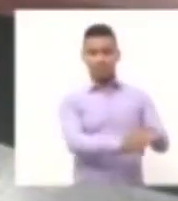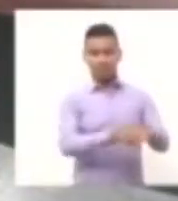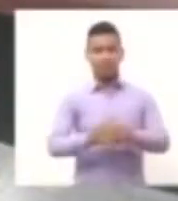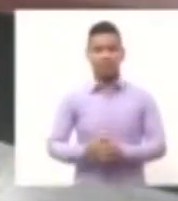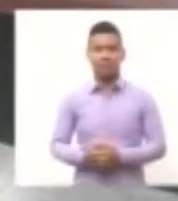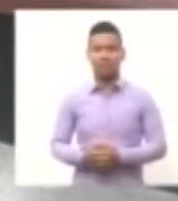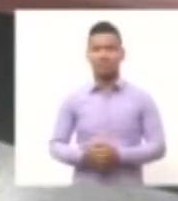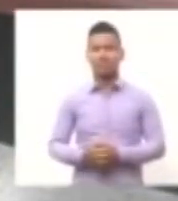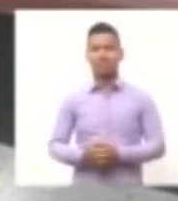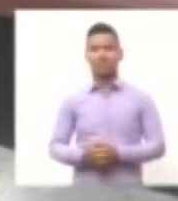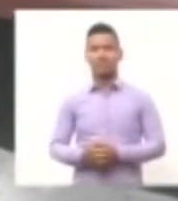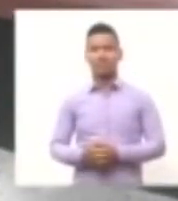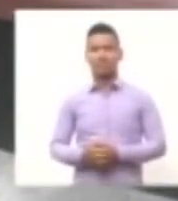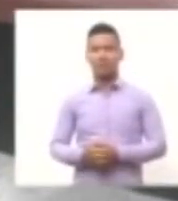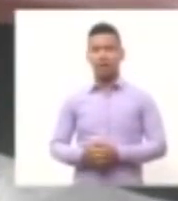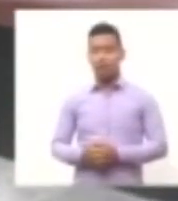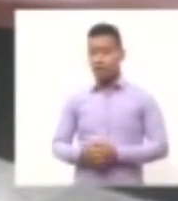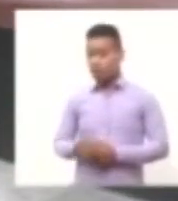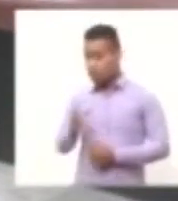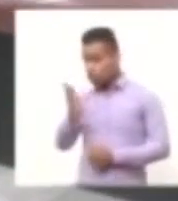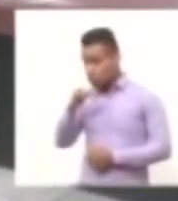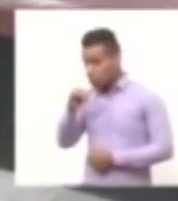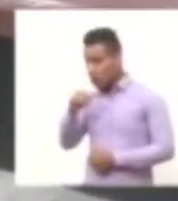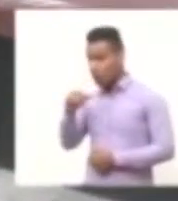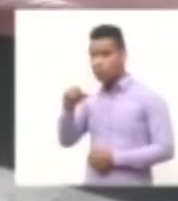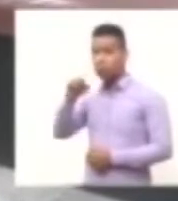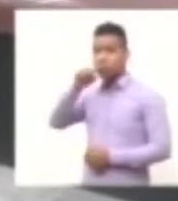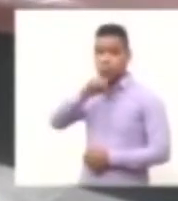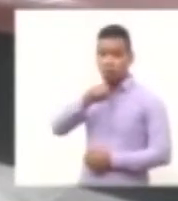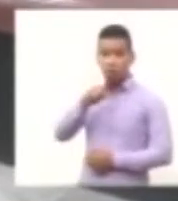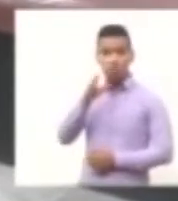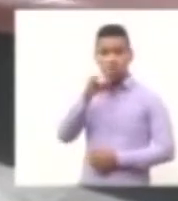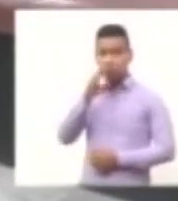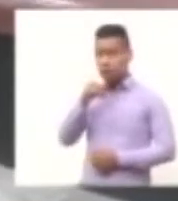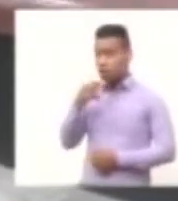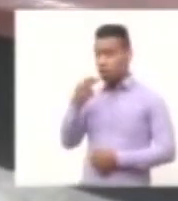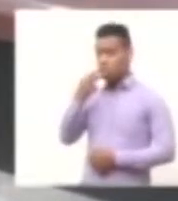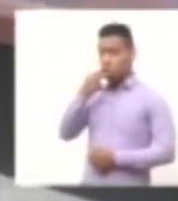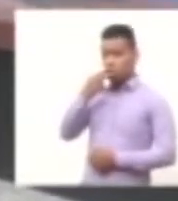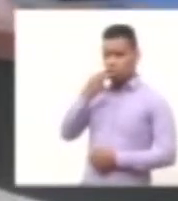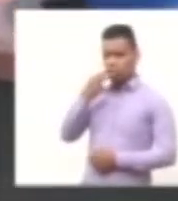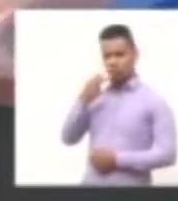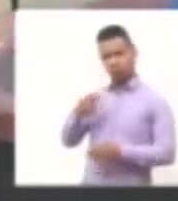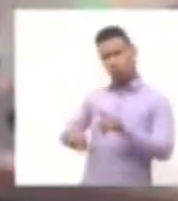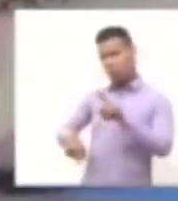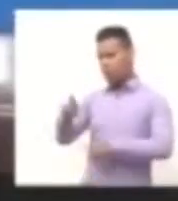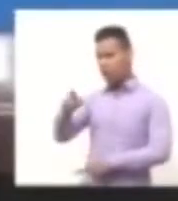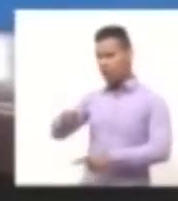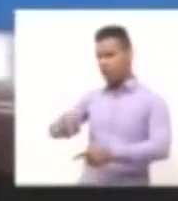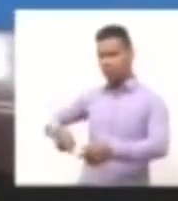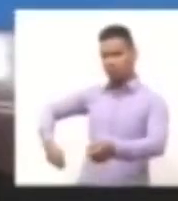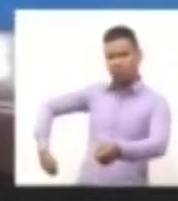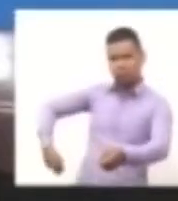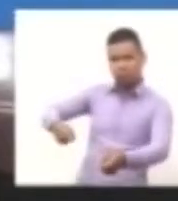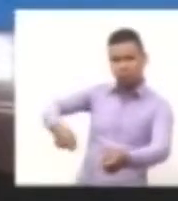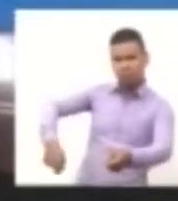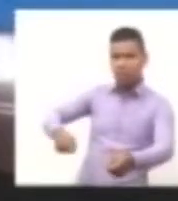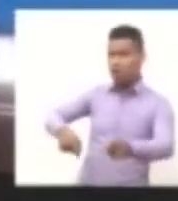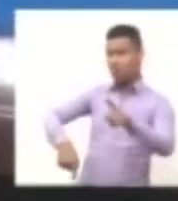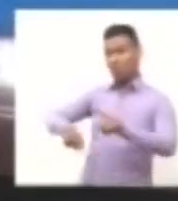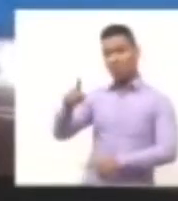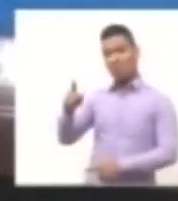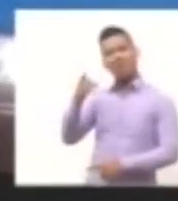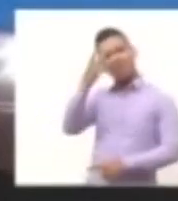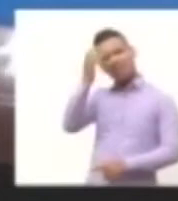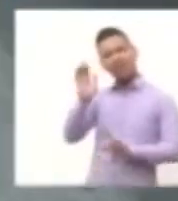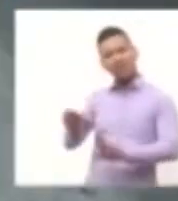Practicar billar sin una cerveza en la mano o sin fumar podría parecer una broma, sobre todo cuando es visto más como un hobby o espacio